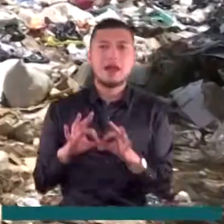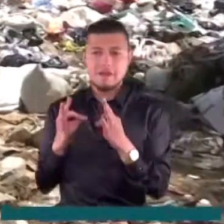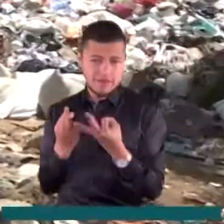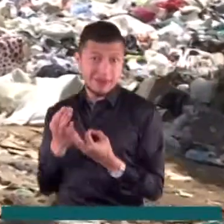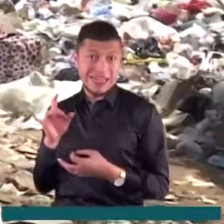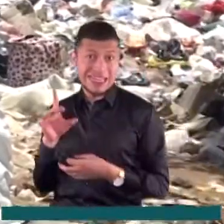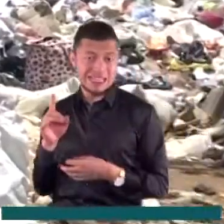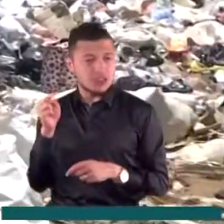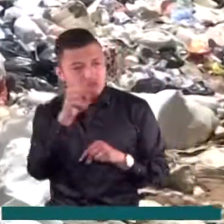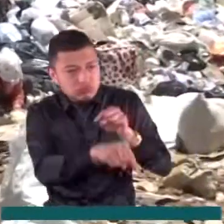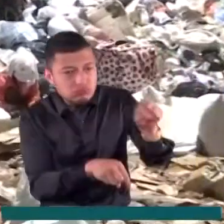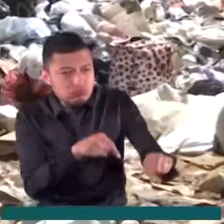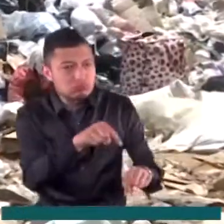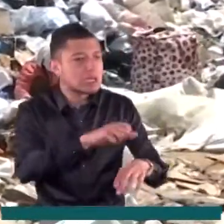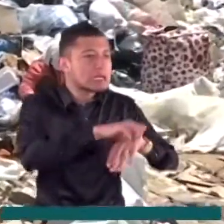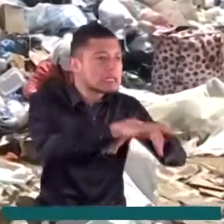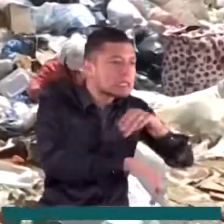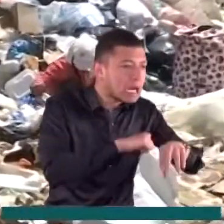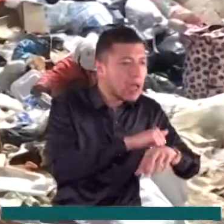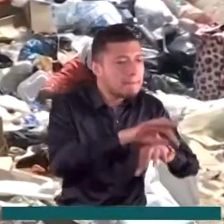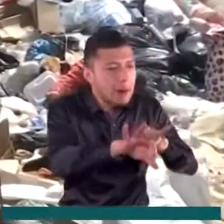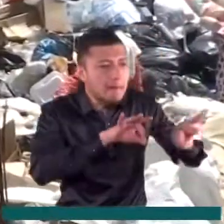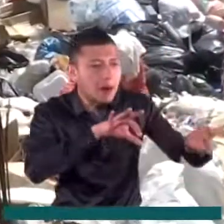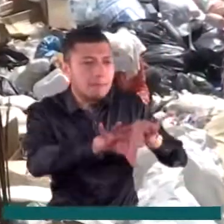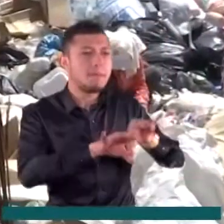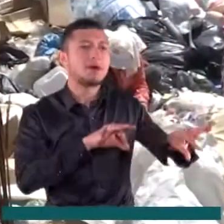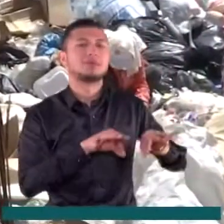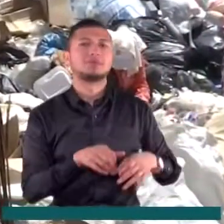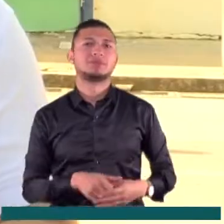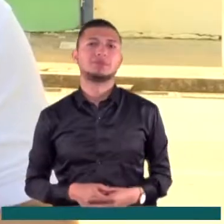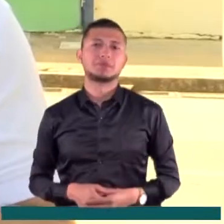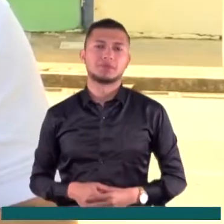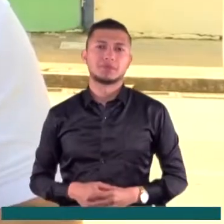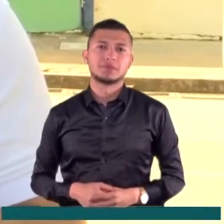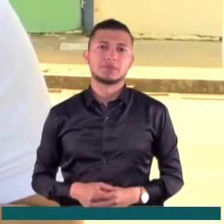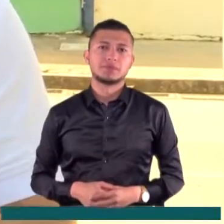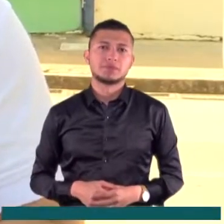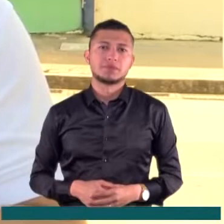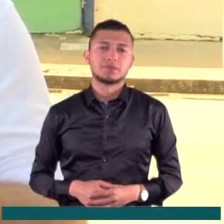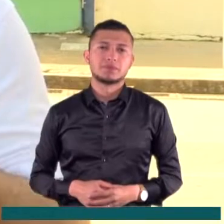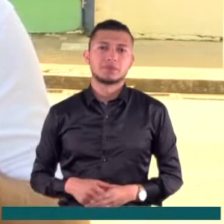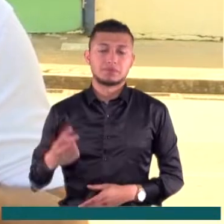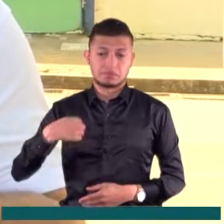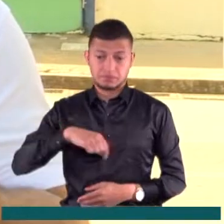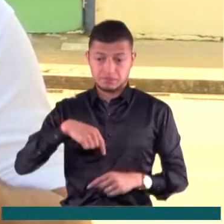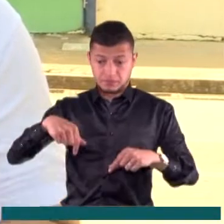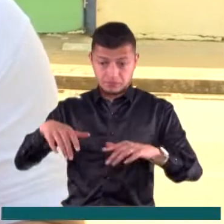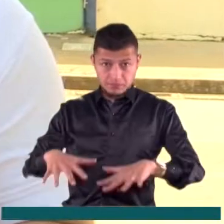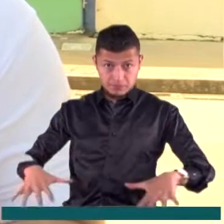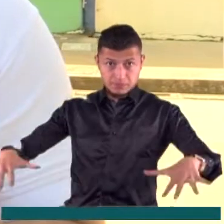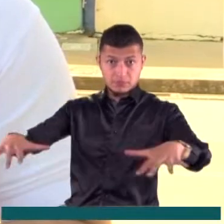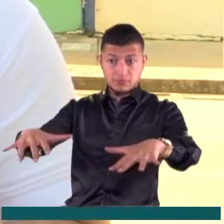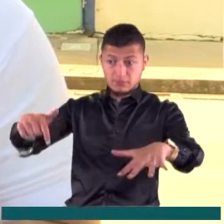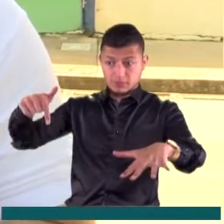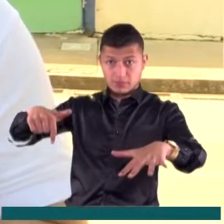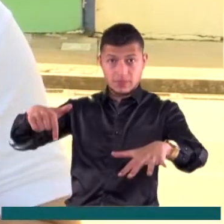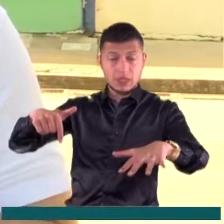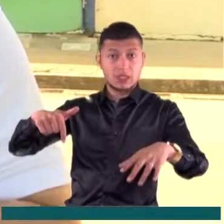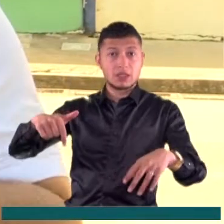a recolectar los residuos que se puedan reciclar aquí no tenemos primero el terreno para